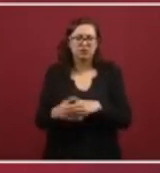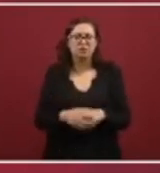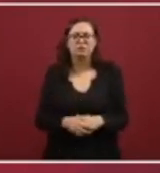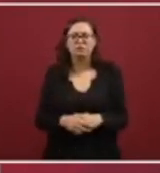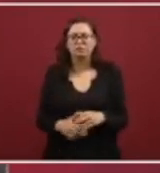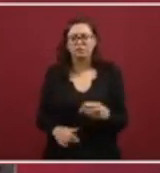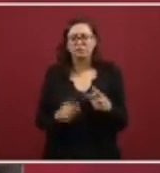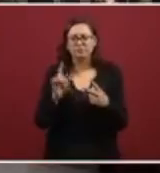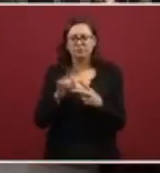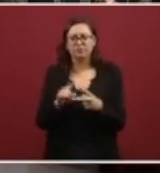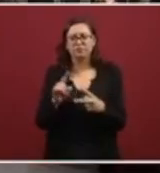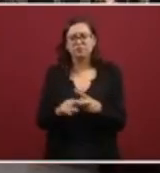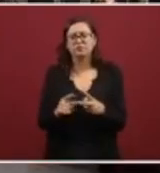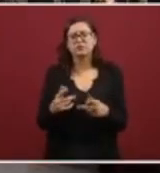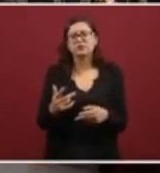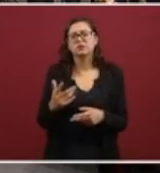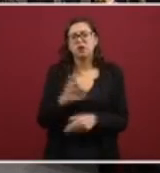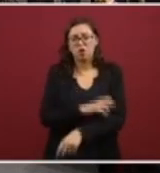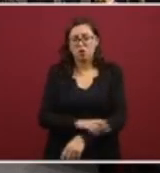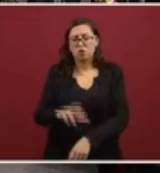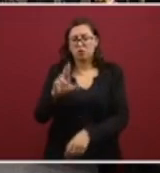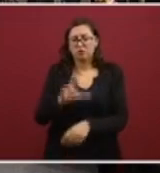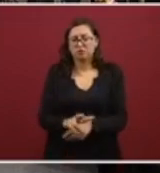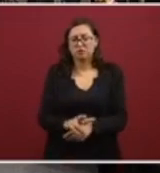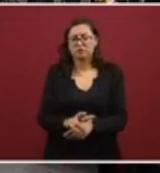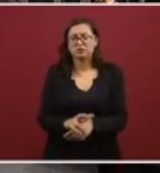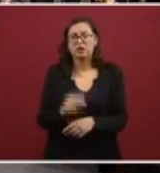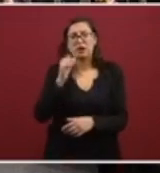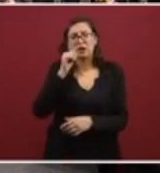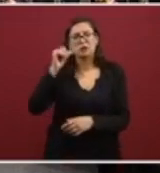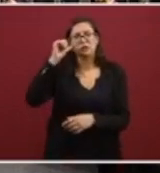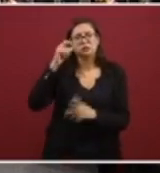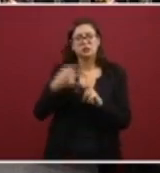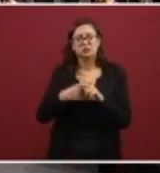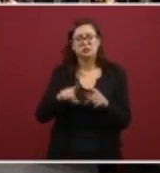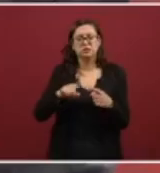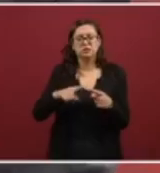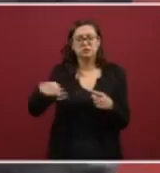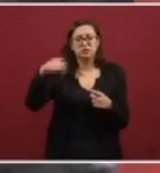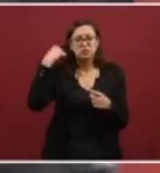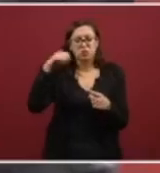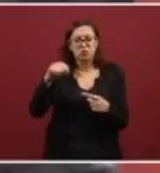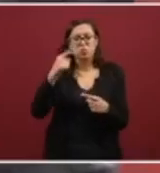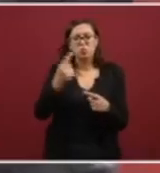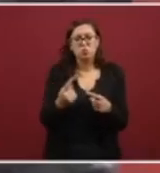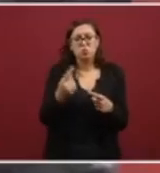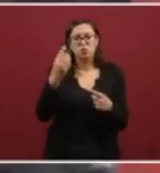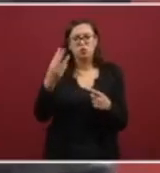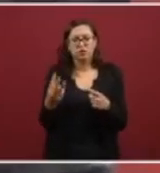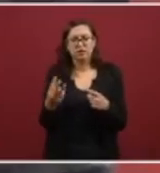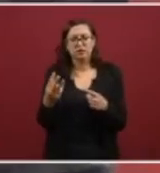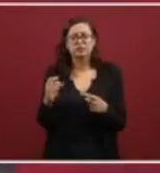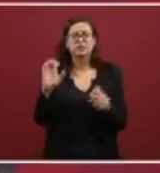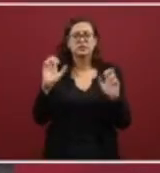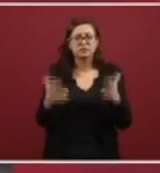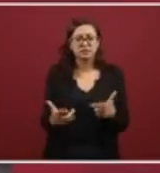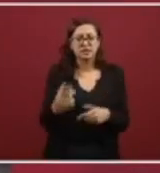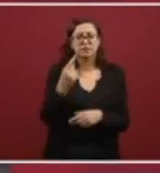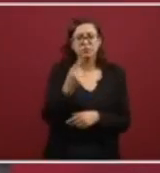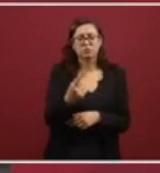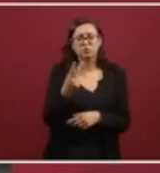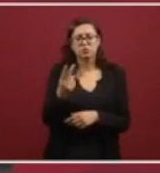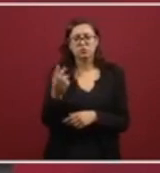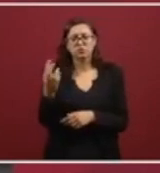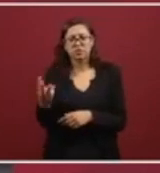coordinaciones son las que iniciamos ayer, son Tabasco 1, Tabasco 3, Chiapas 1, 2 y